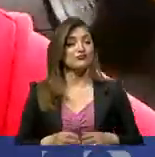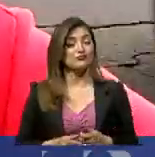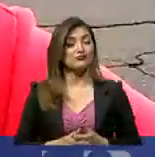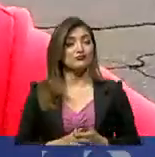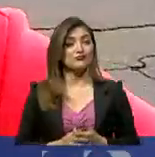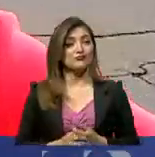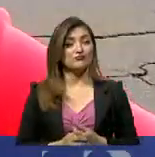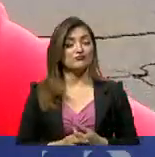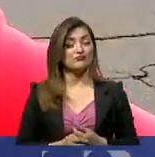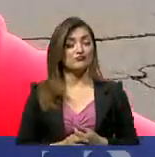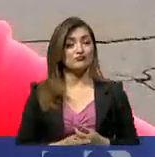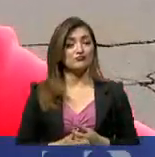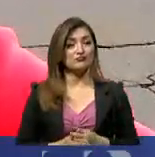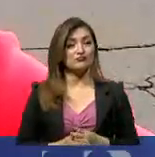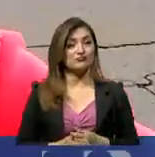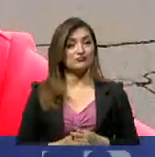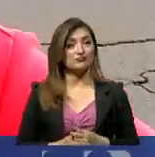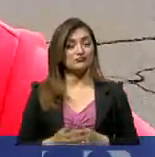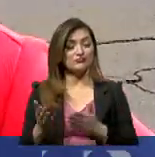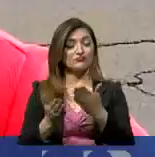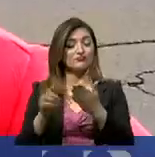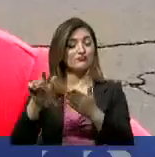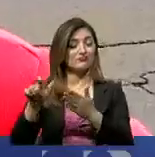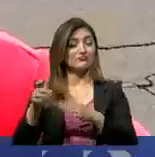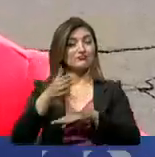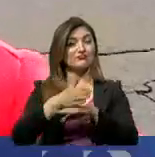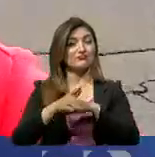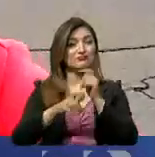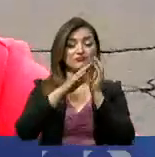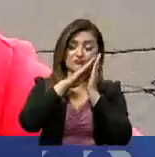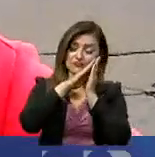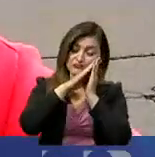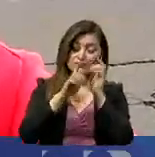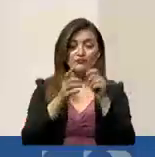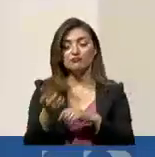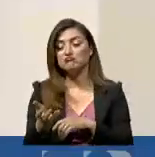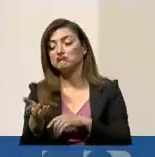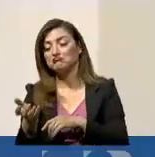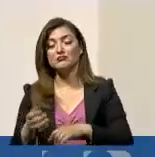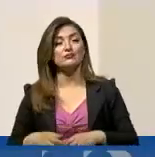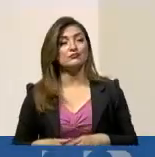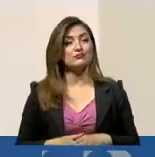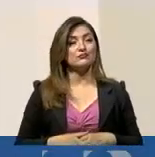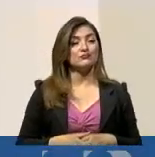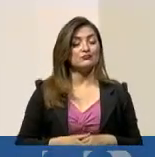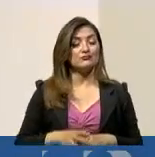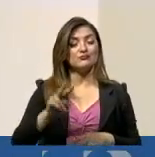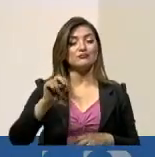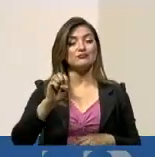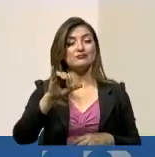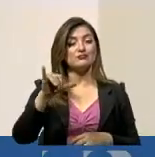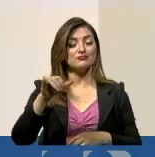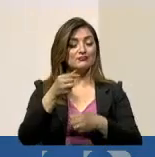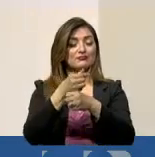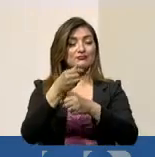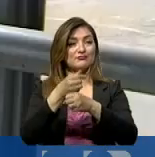les retiren, no, el servicio de aquí ya sabían dormir ahí indigentes. Según Ney Jiménez, gerente del